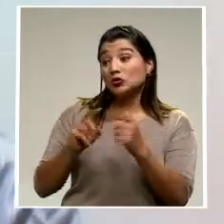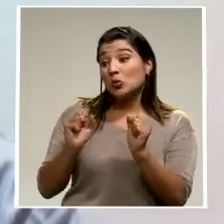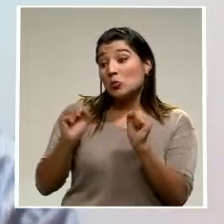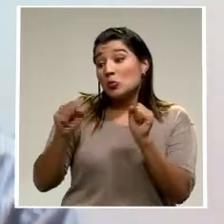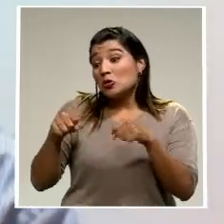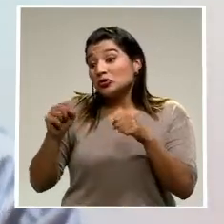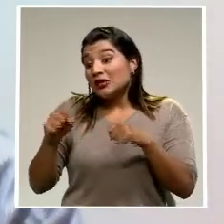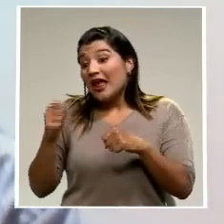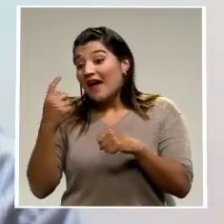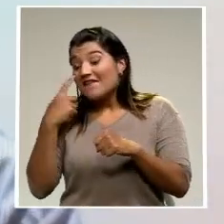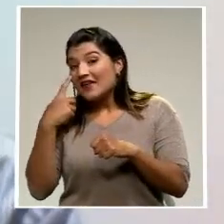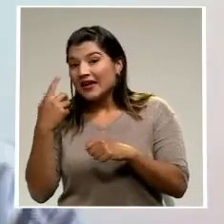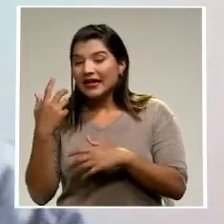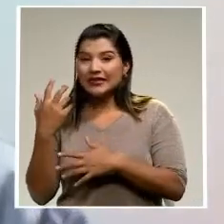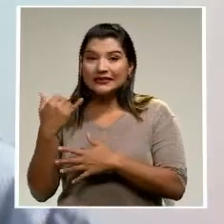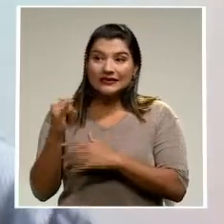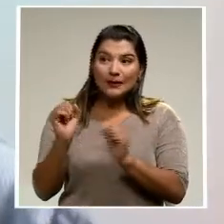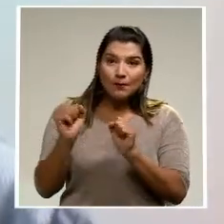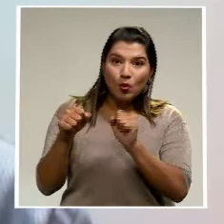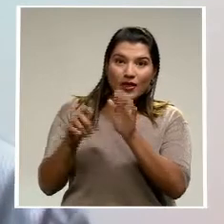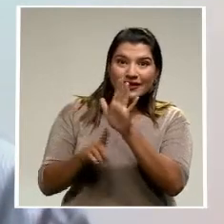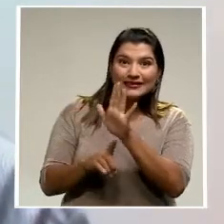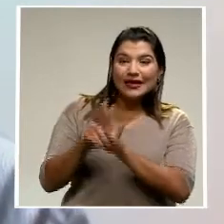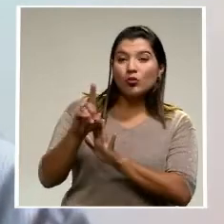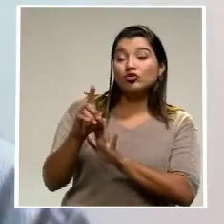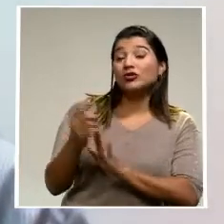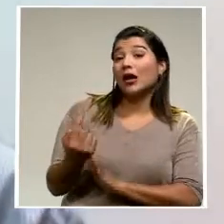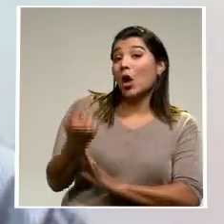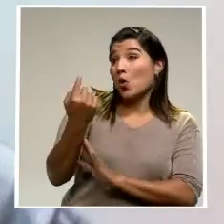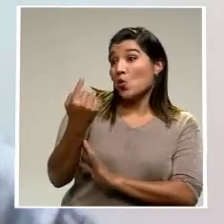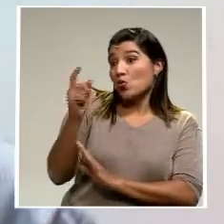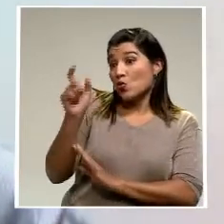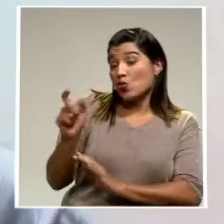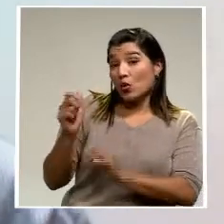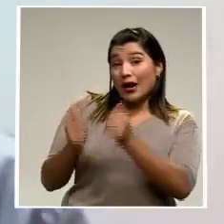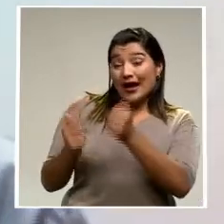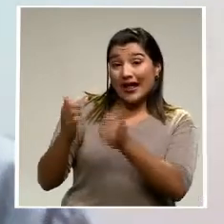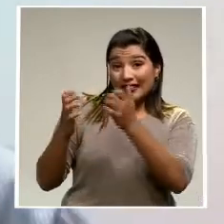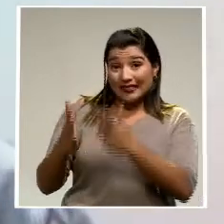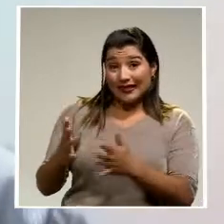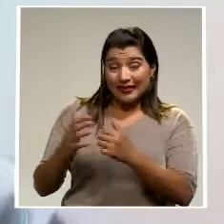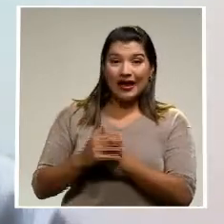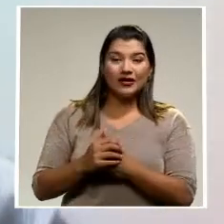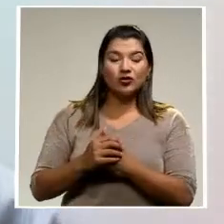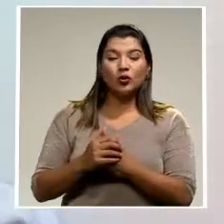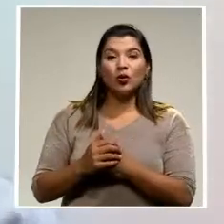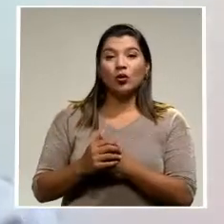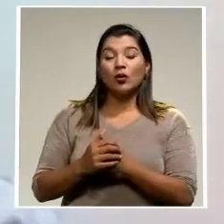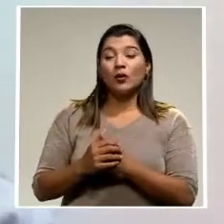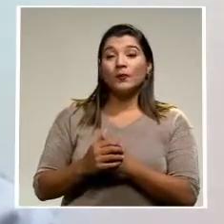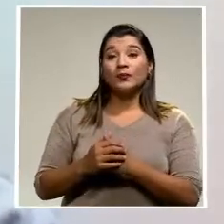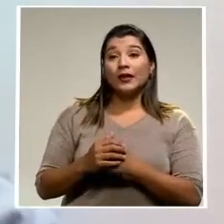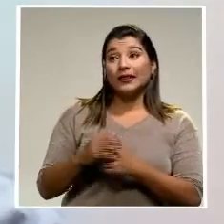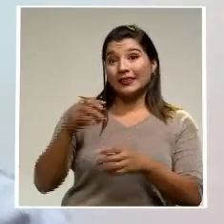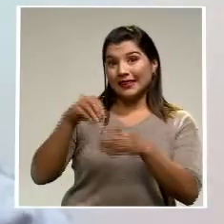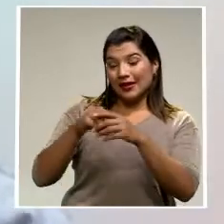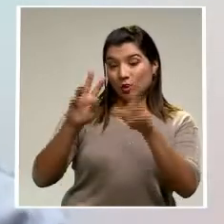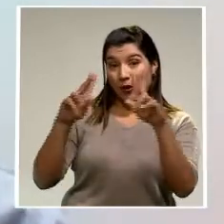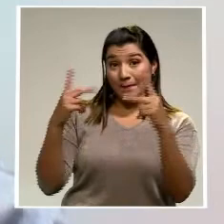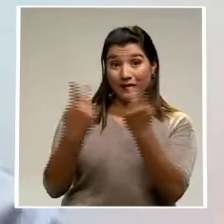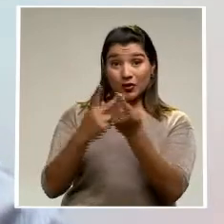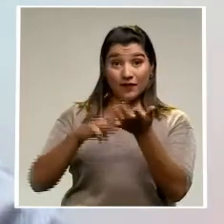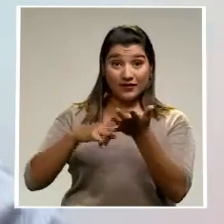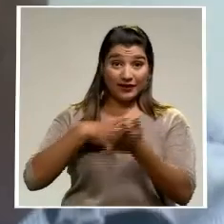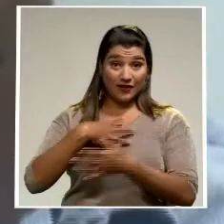principales fuentes de poder dentro del Partido de Liberación Nacional, una de las principales líneas, por linaje incluso, de poder dentro del Partido de Liberación Nacional,